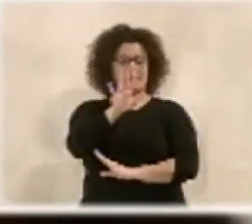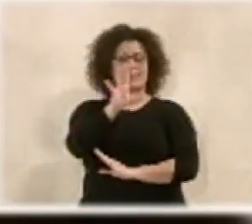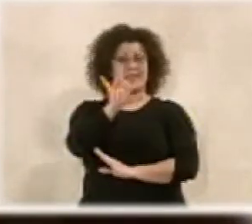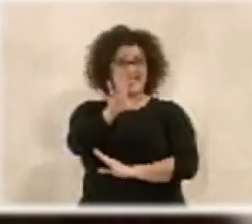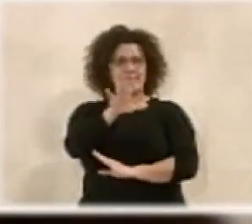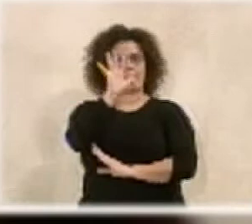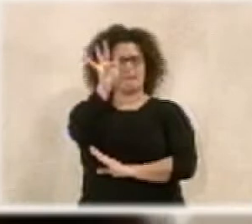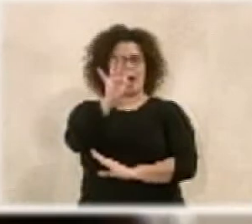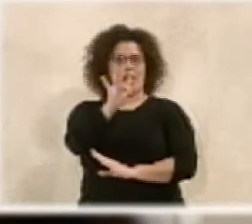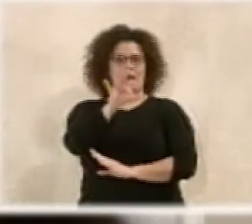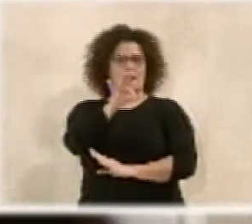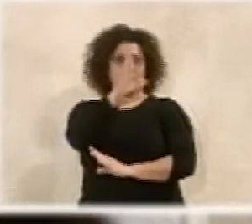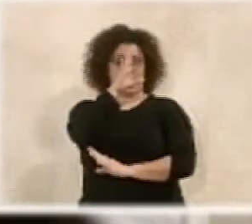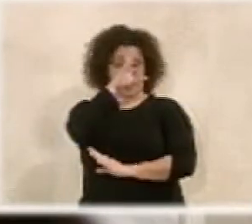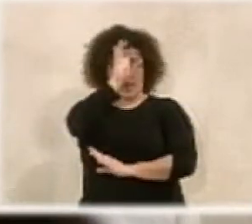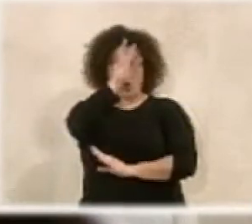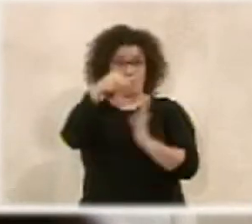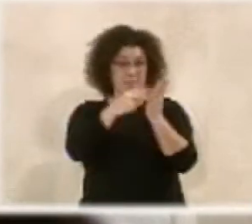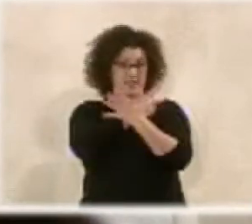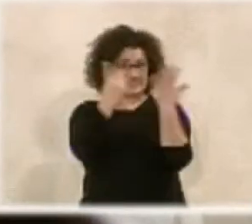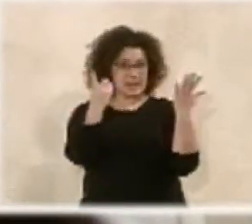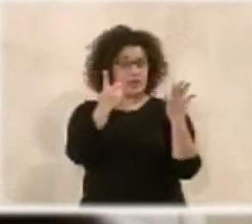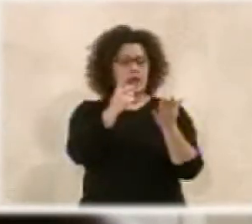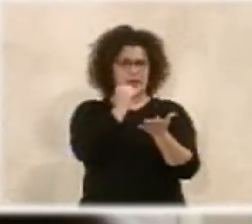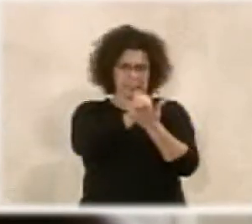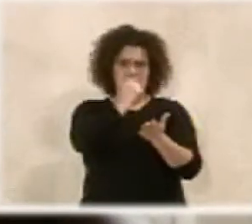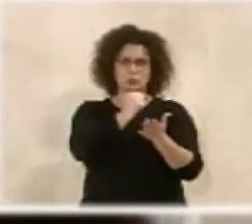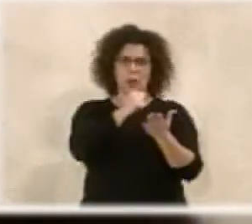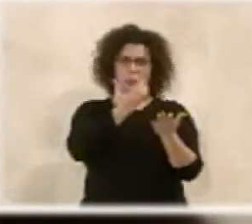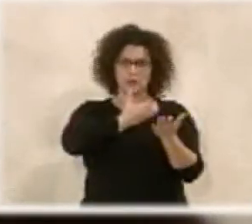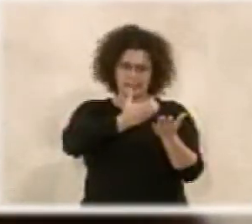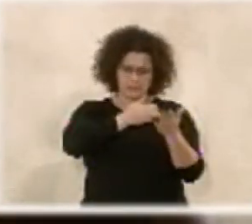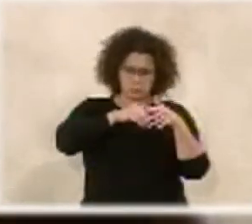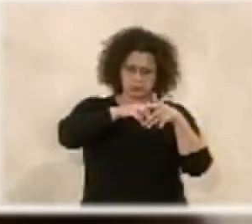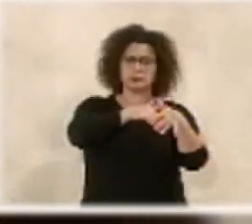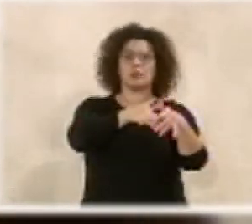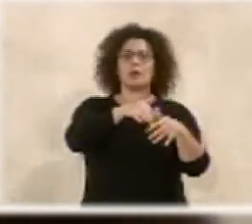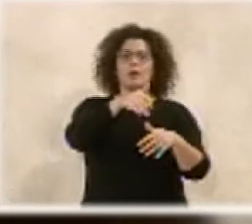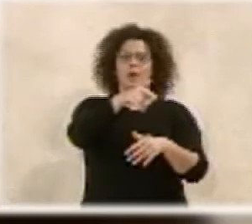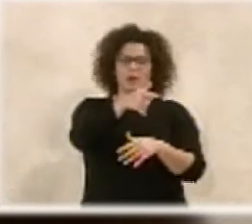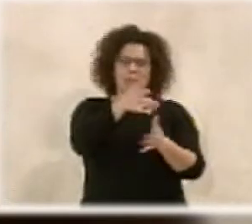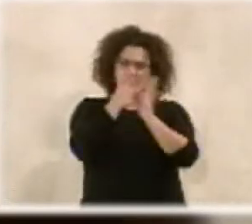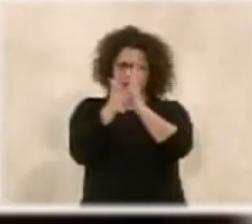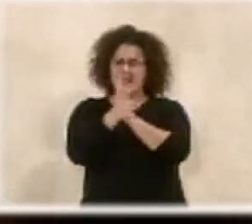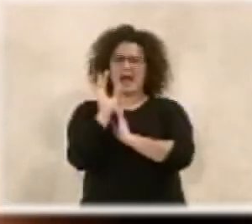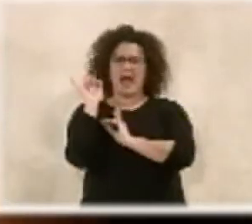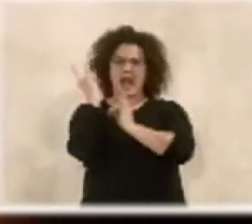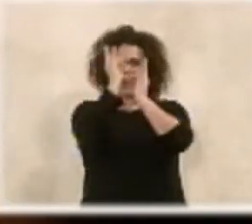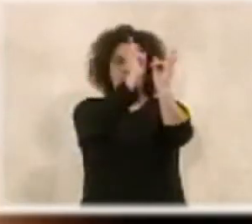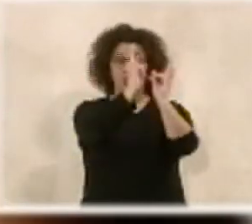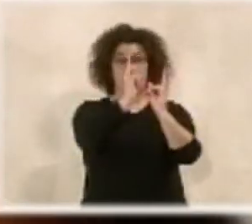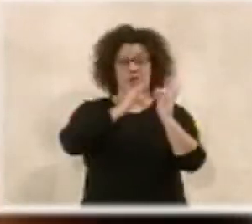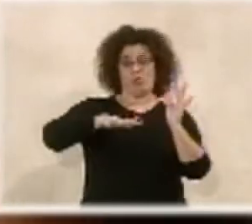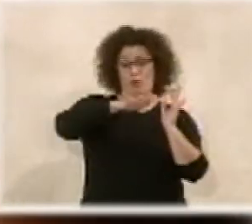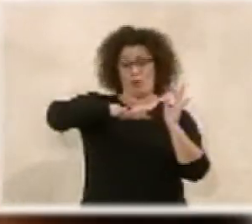2016. Lo presentaron por el registro del ayuntamiento. Ponían en conocimiento los problemas que le ocasionan los árboles que están situados en la